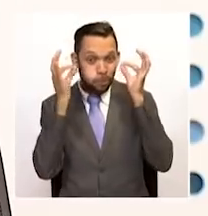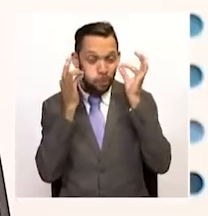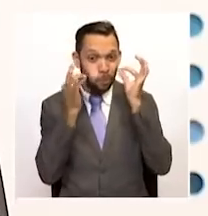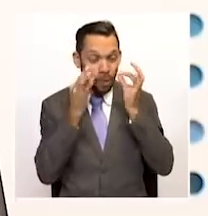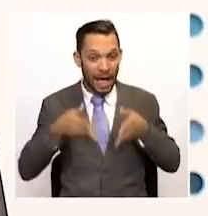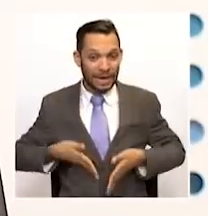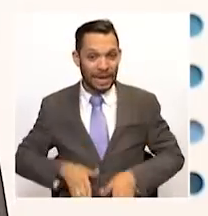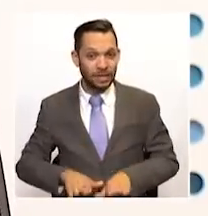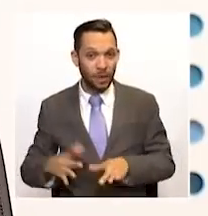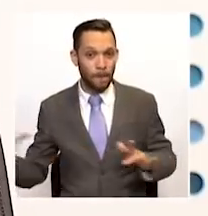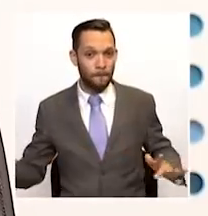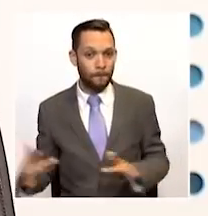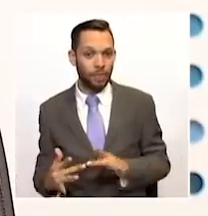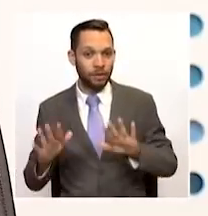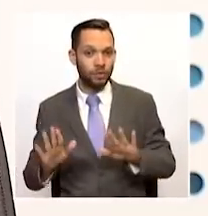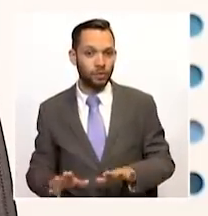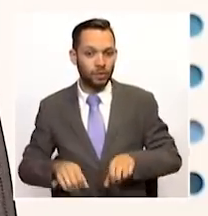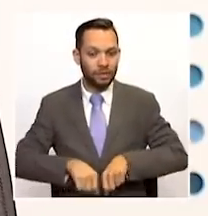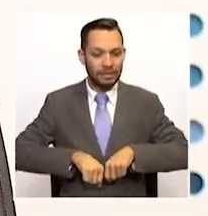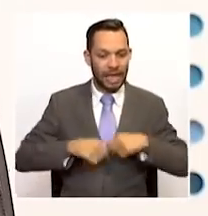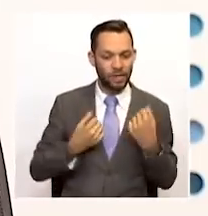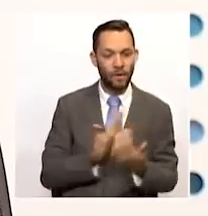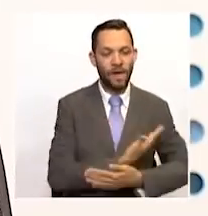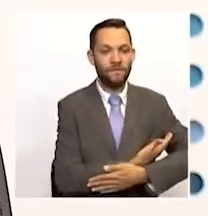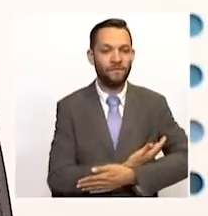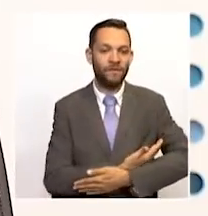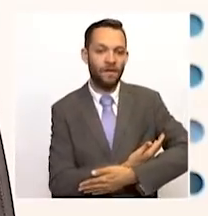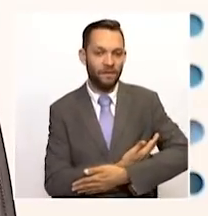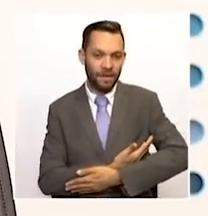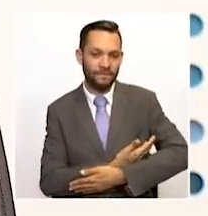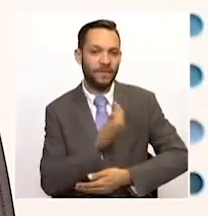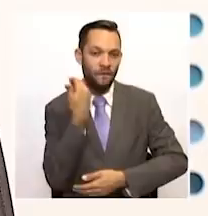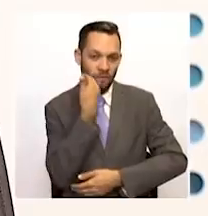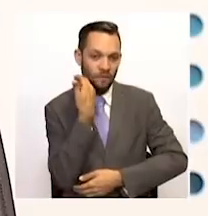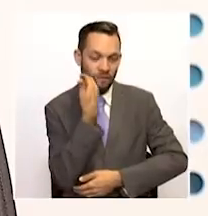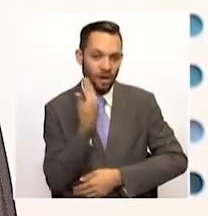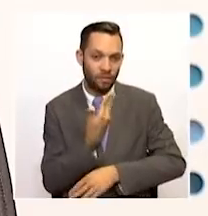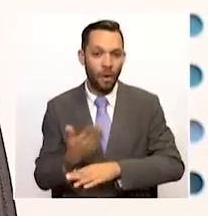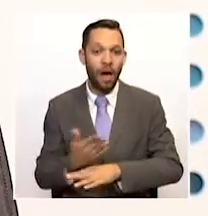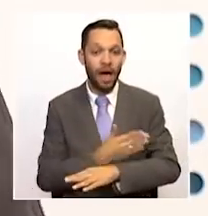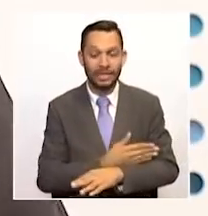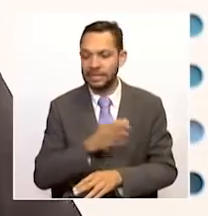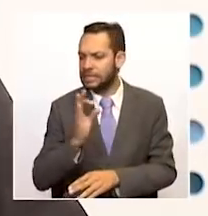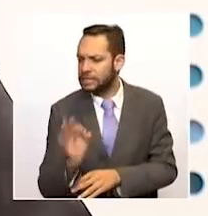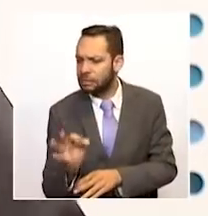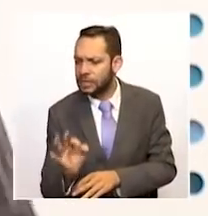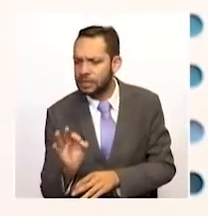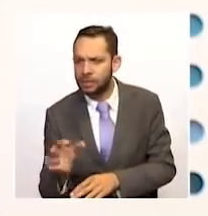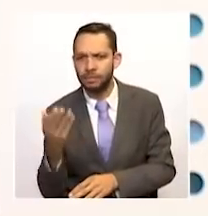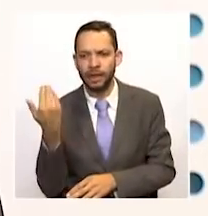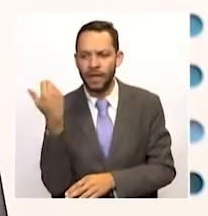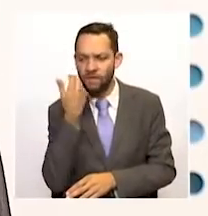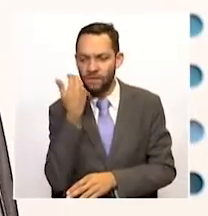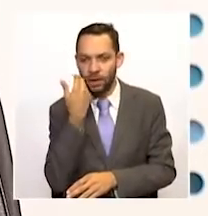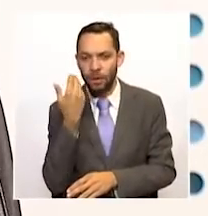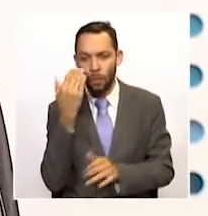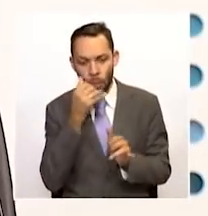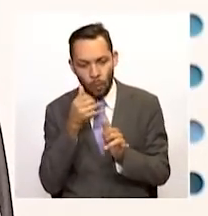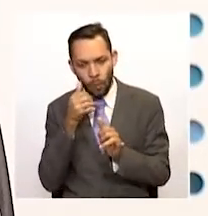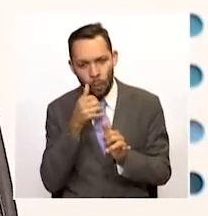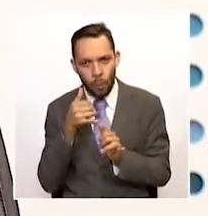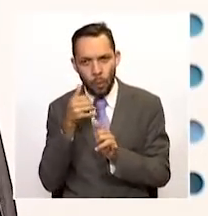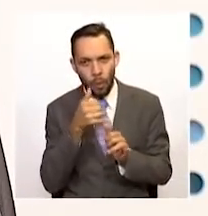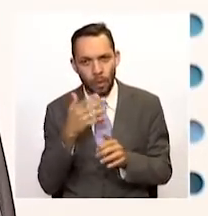para rubéola y la rubéola se se tiene que hacer en todos los pacientes que están embarazadas o sea son diagnósticos prenatales